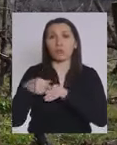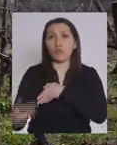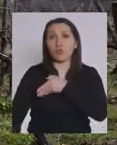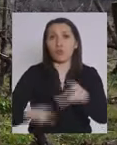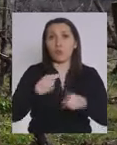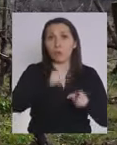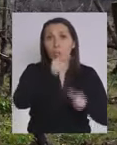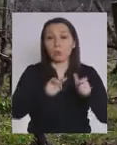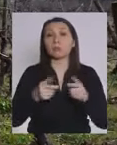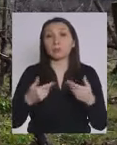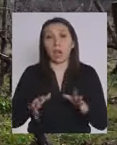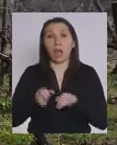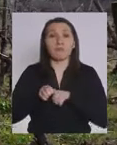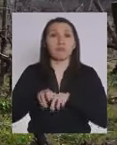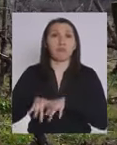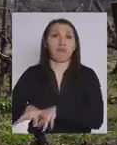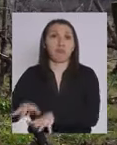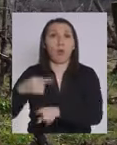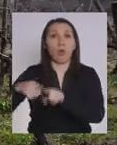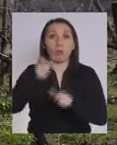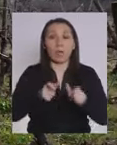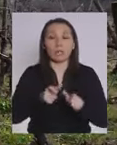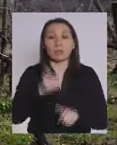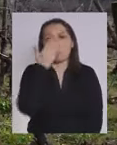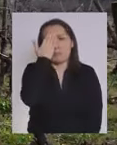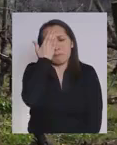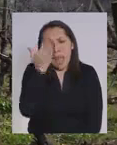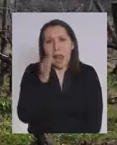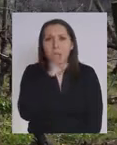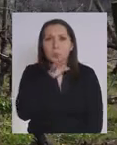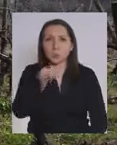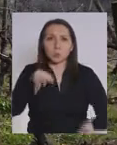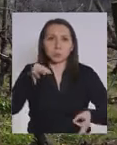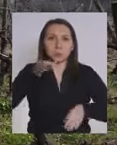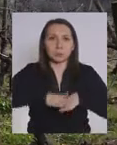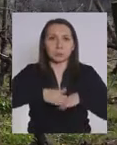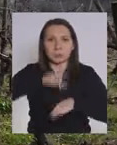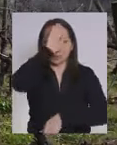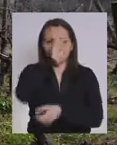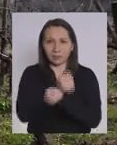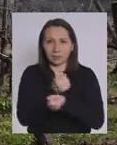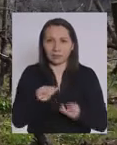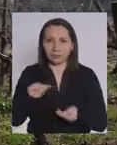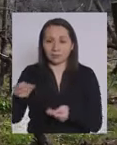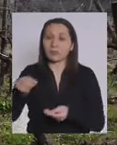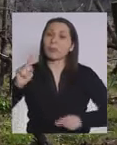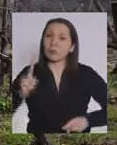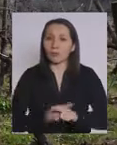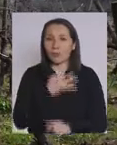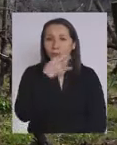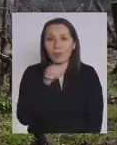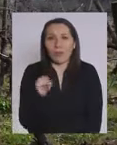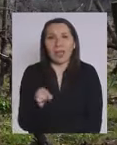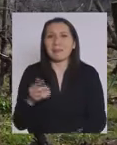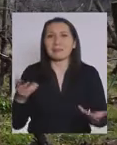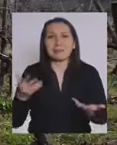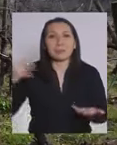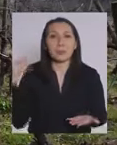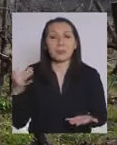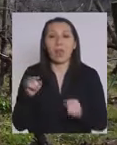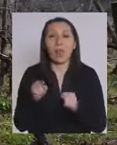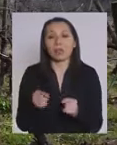contagio a otras personas uso mal el permiso y repetimos una vez más que aquí lo más importante es